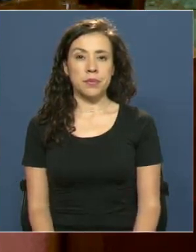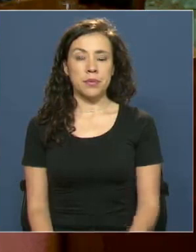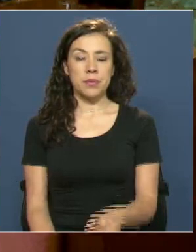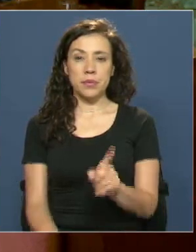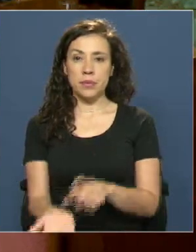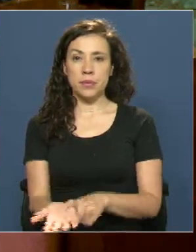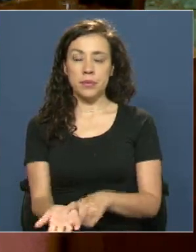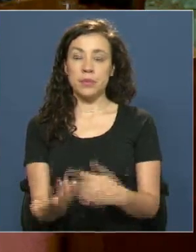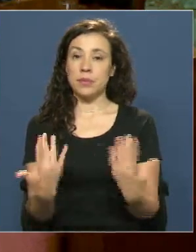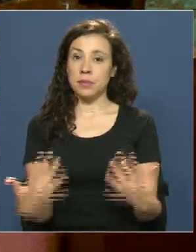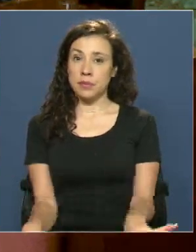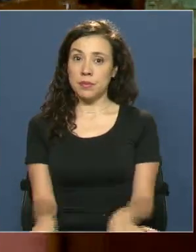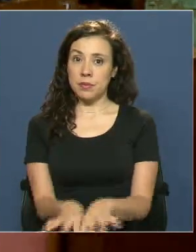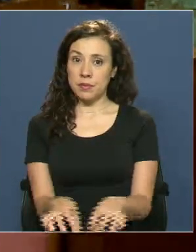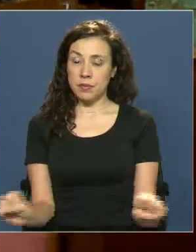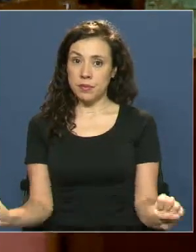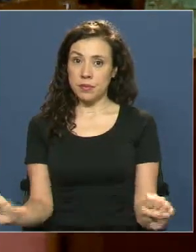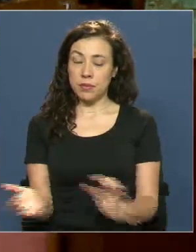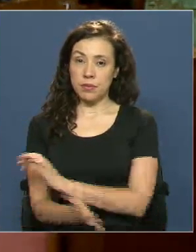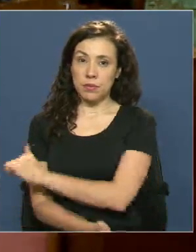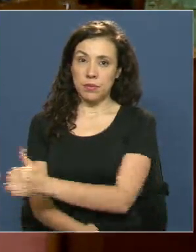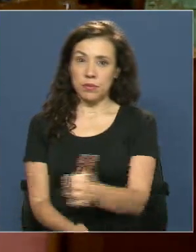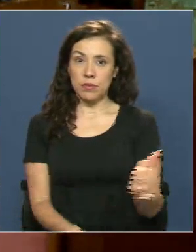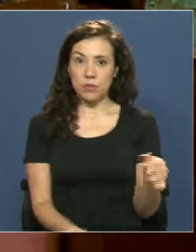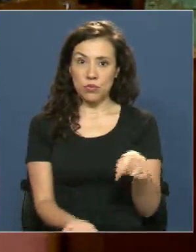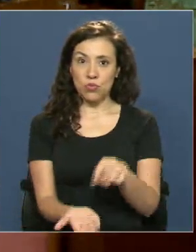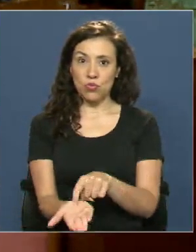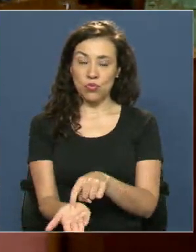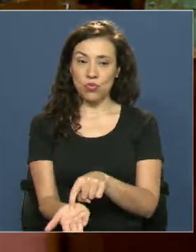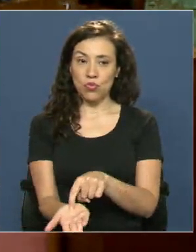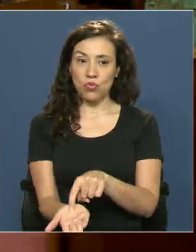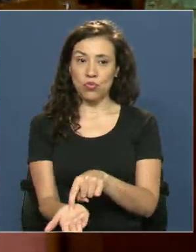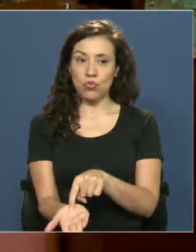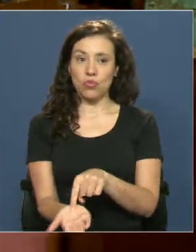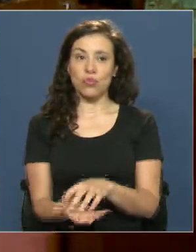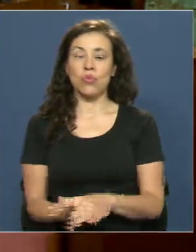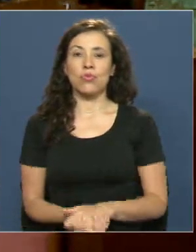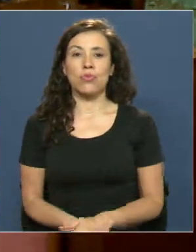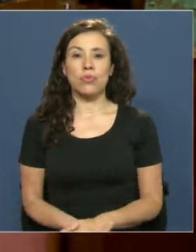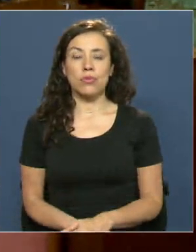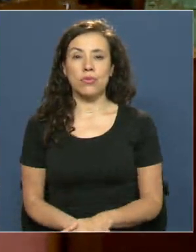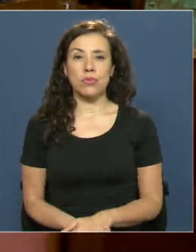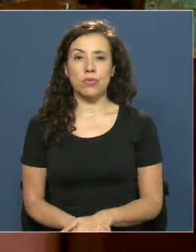En votación, han votado todas las señoras y señores diputados.